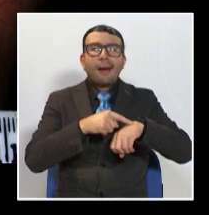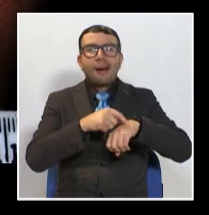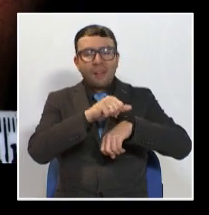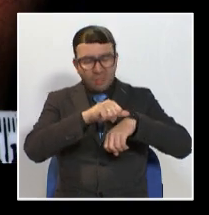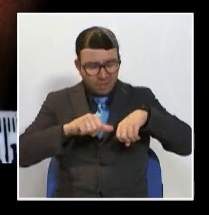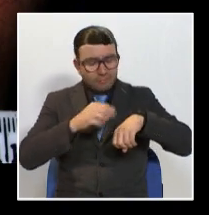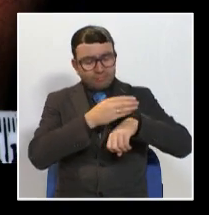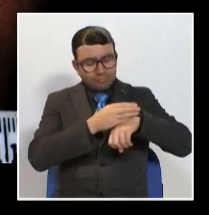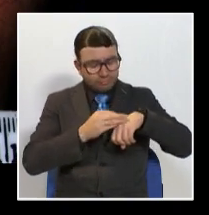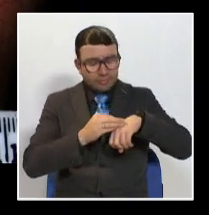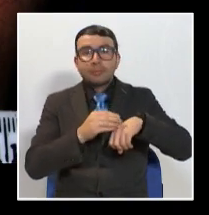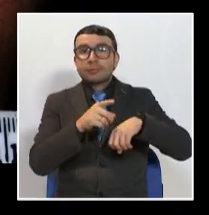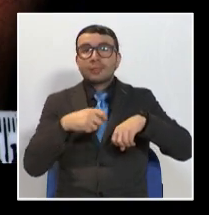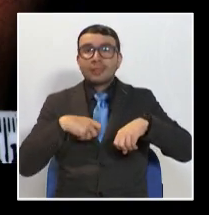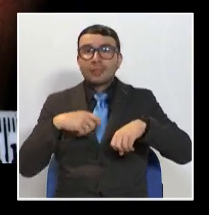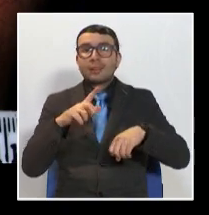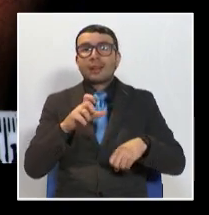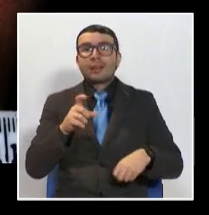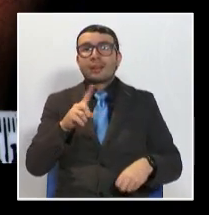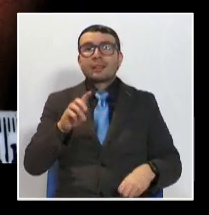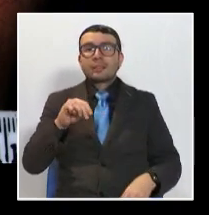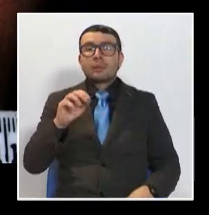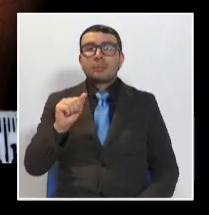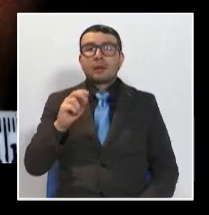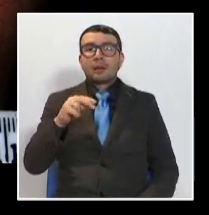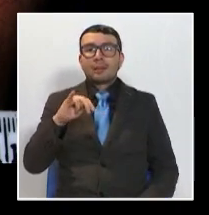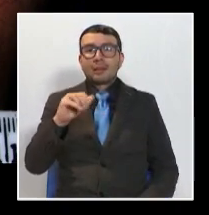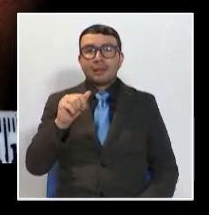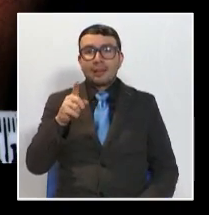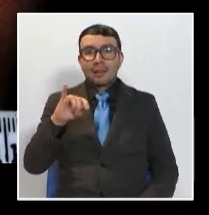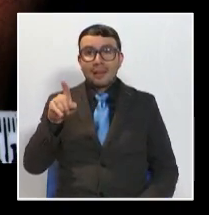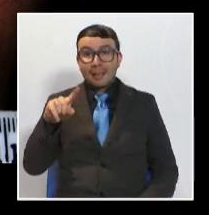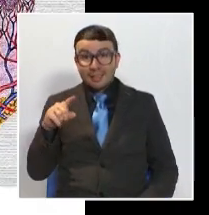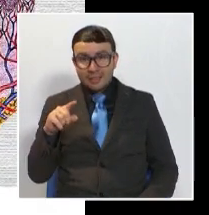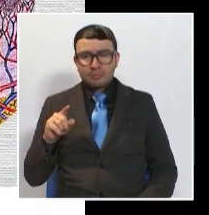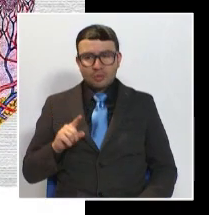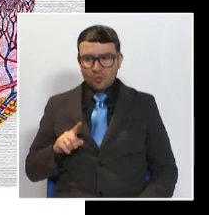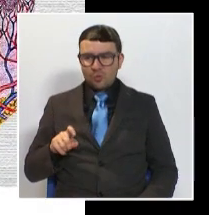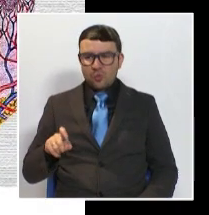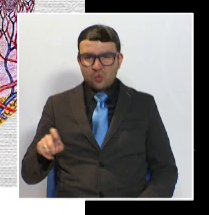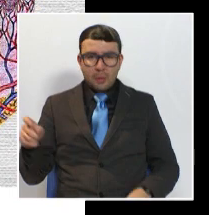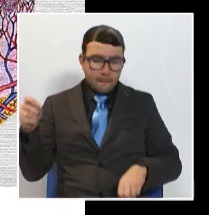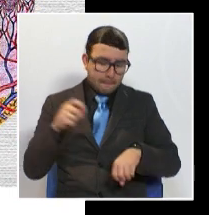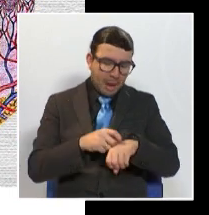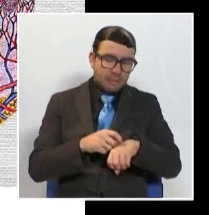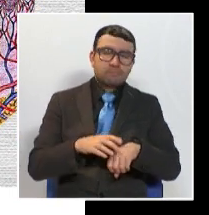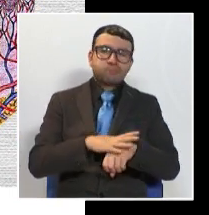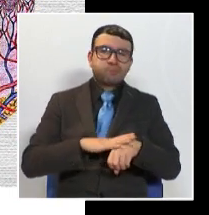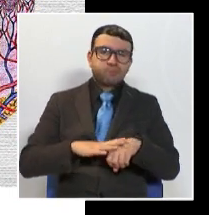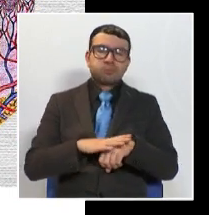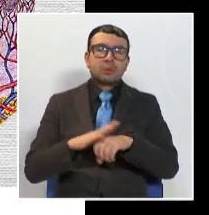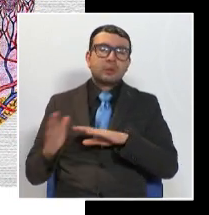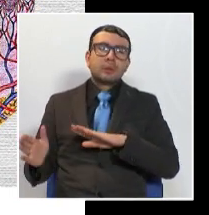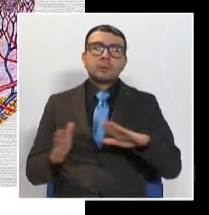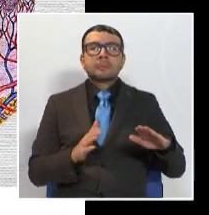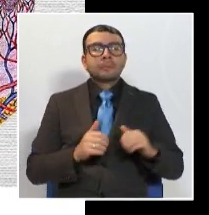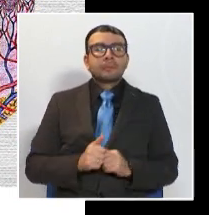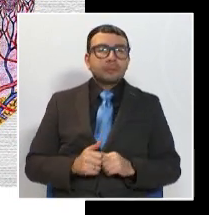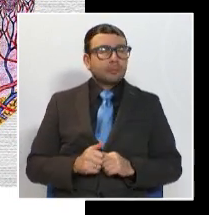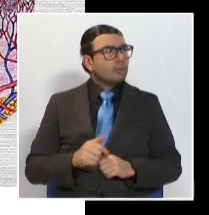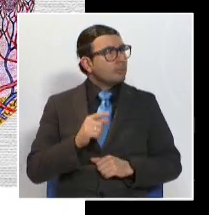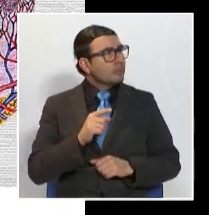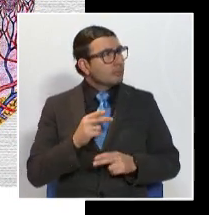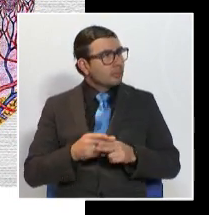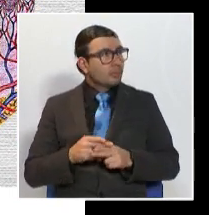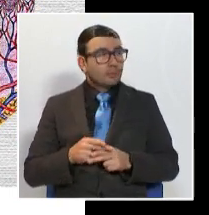corresponde a una leishmaniasis cutánea, que es una enfermedad por un parásito generalmente tropical. La atrofia, otra